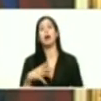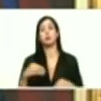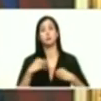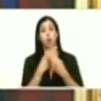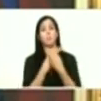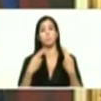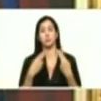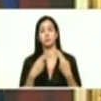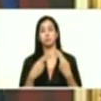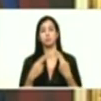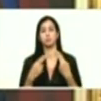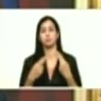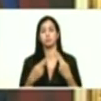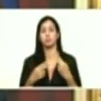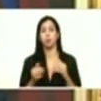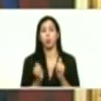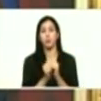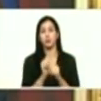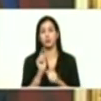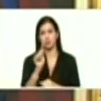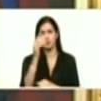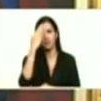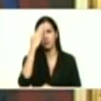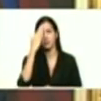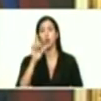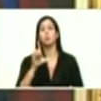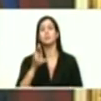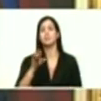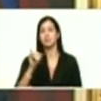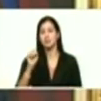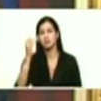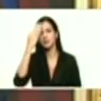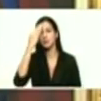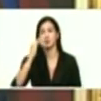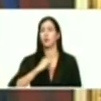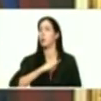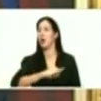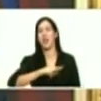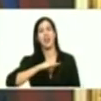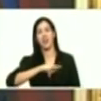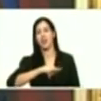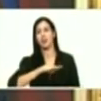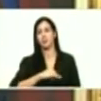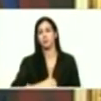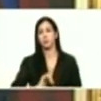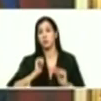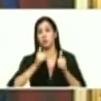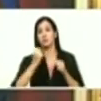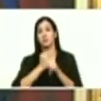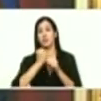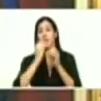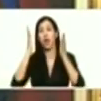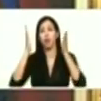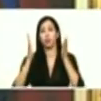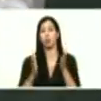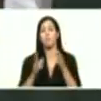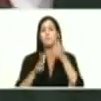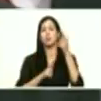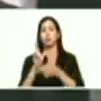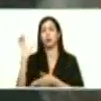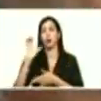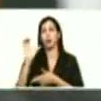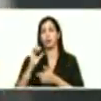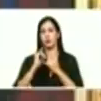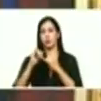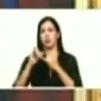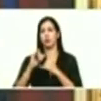camarada Luis Sauce Luis Sauce es igual que yo él empezó como trabajador del metro de Caracas